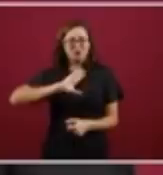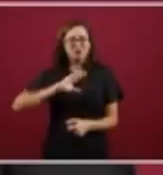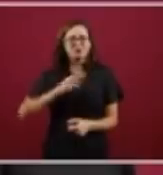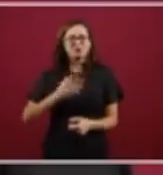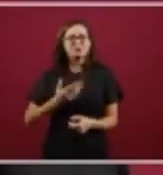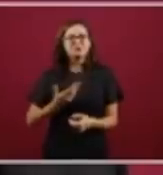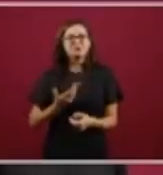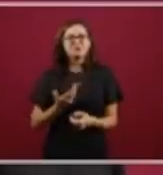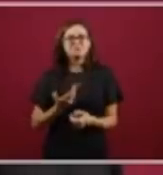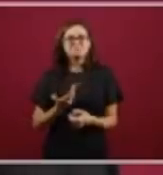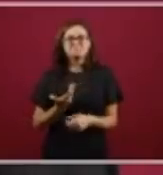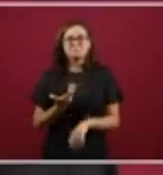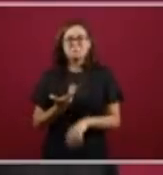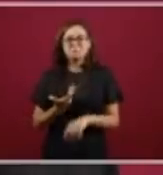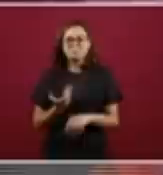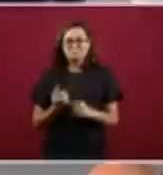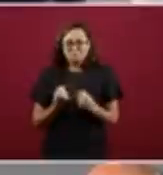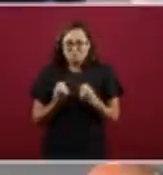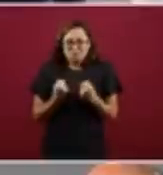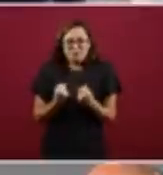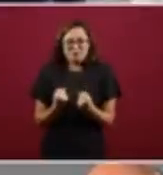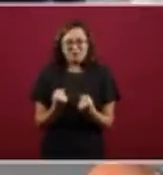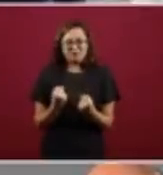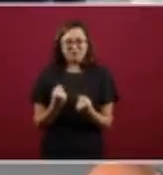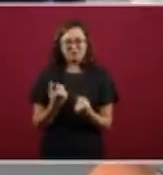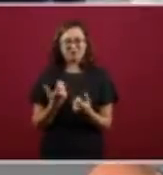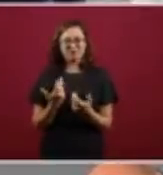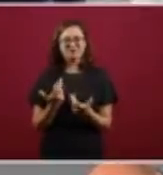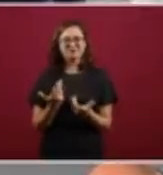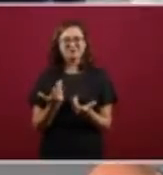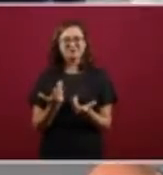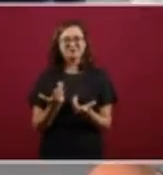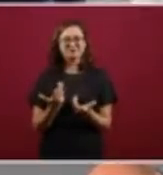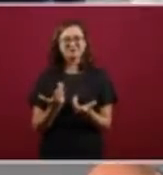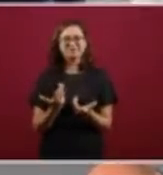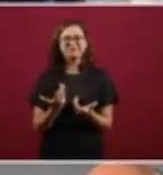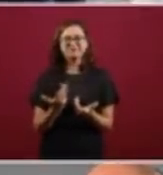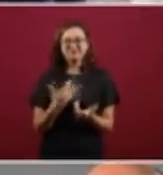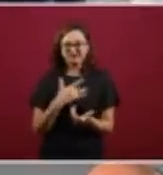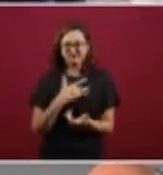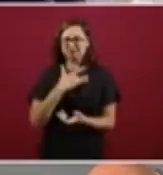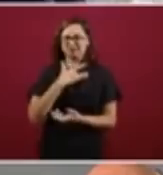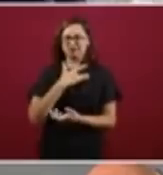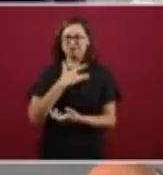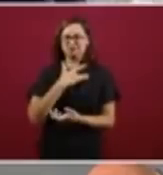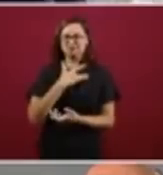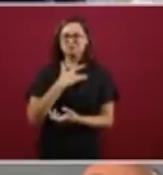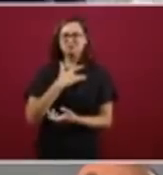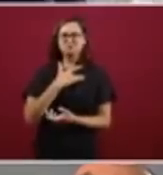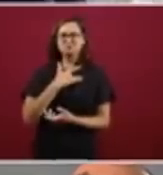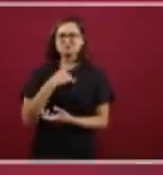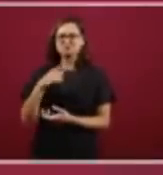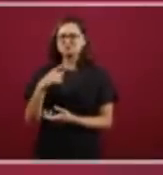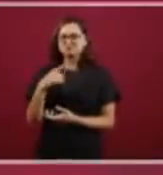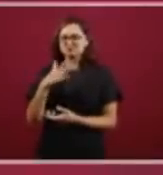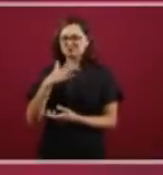el fortalecer la autoestima, es decir, estoy siendo tomado en